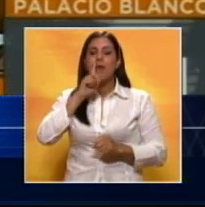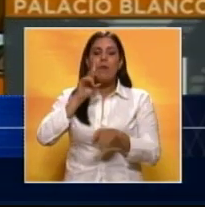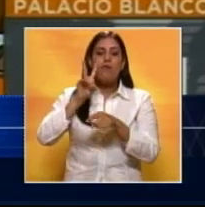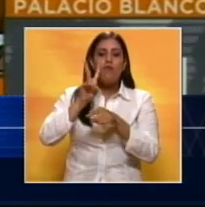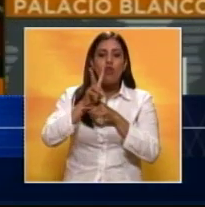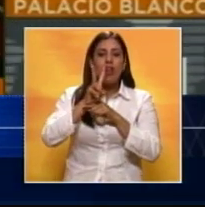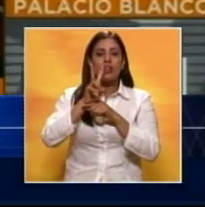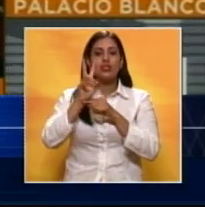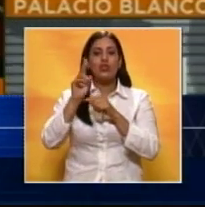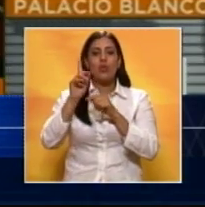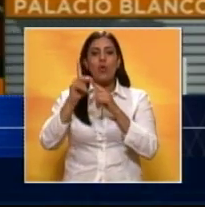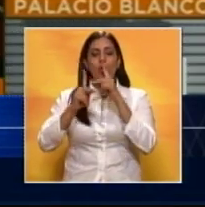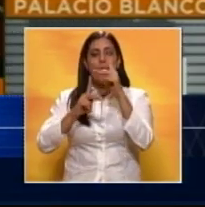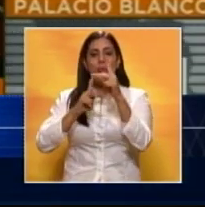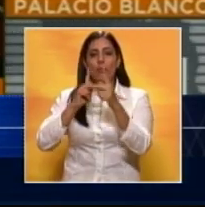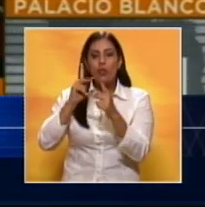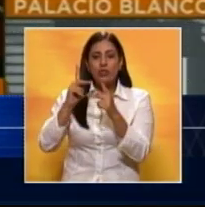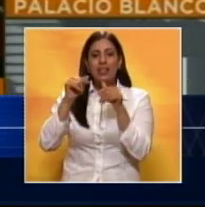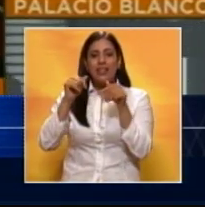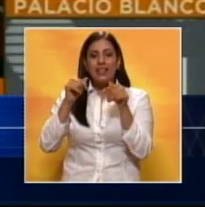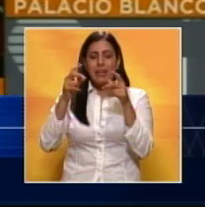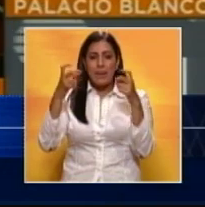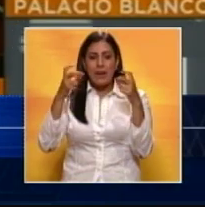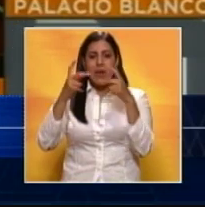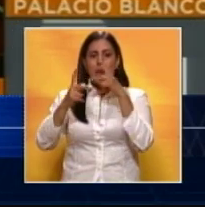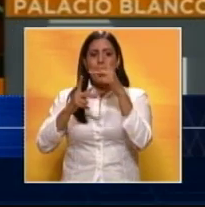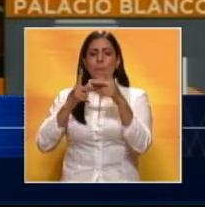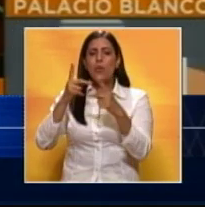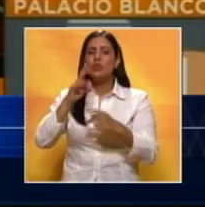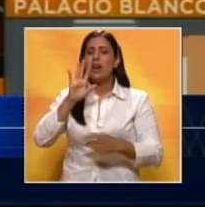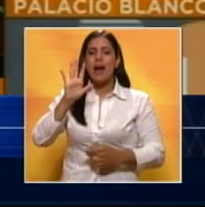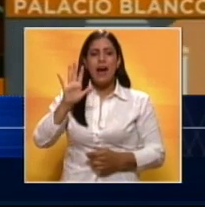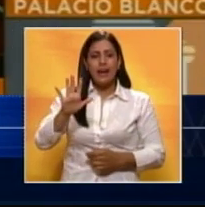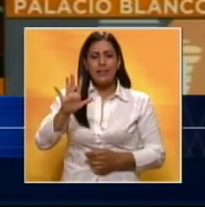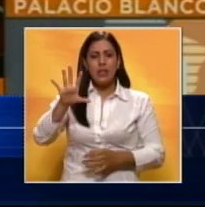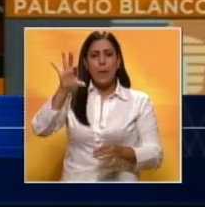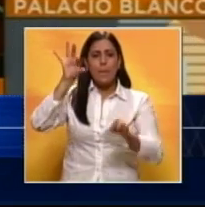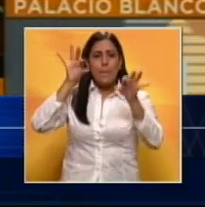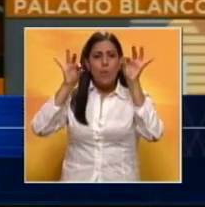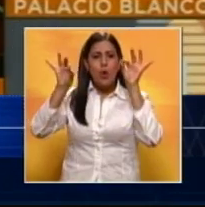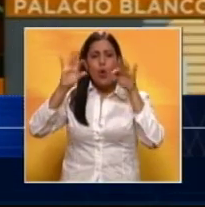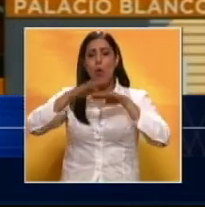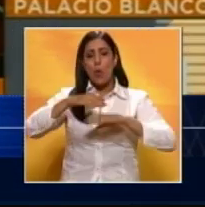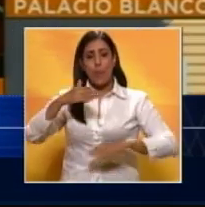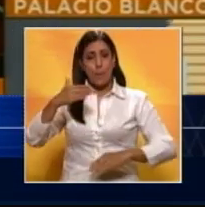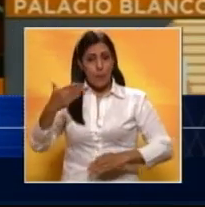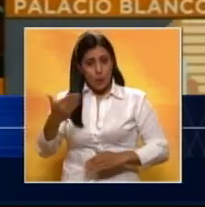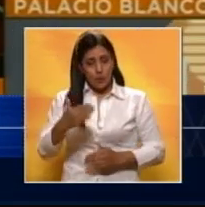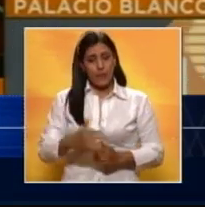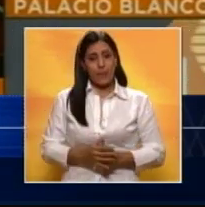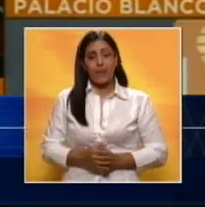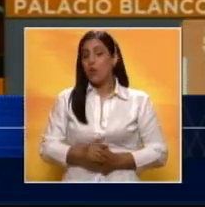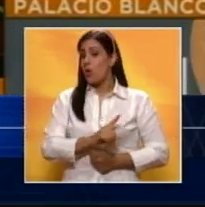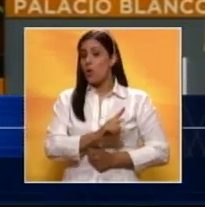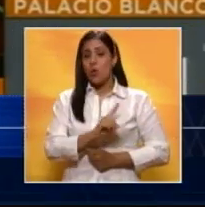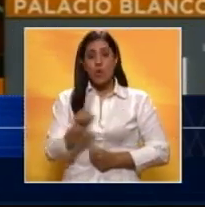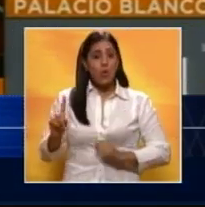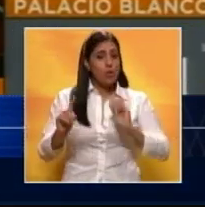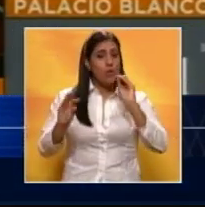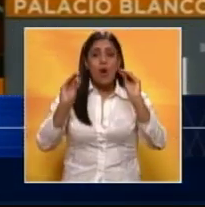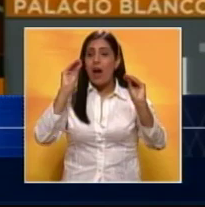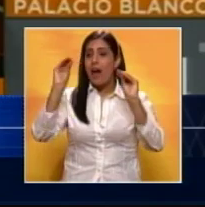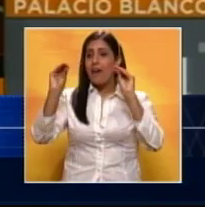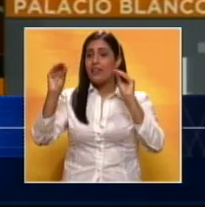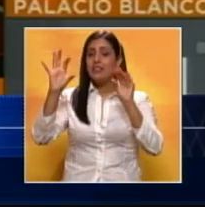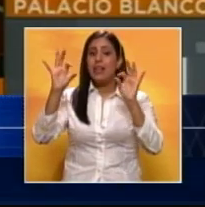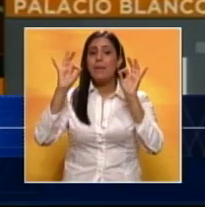violación del debido proceso en esta frase del procedimiento de elección porque no se convocó